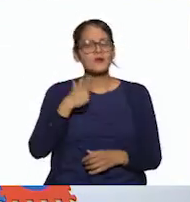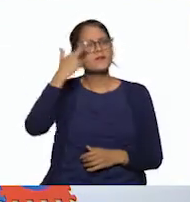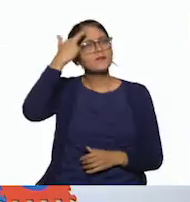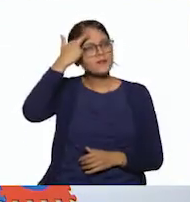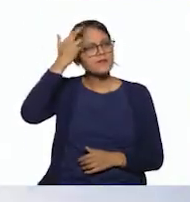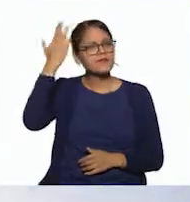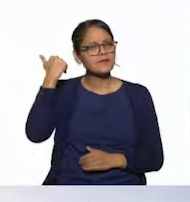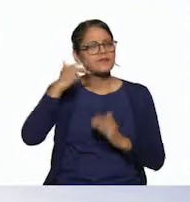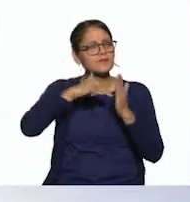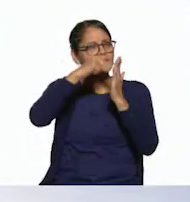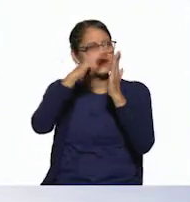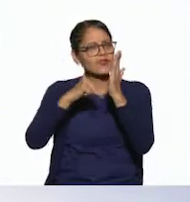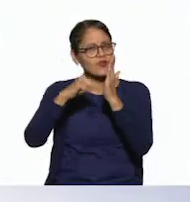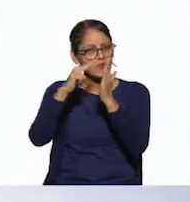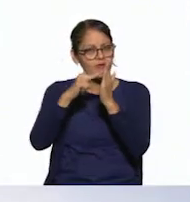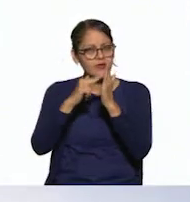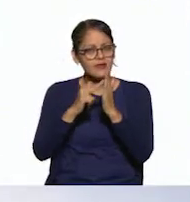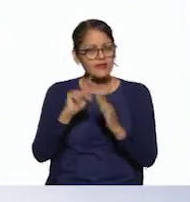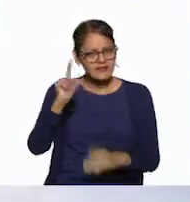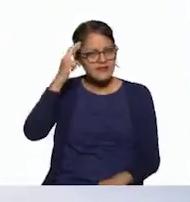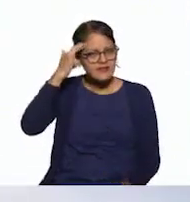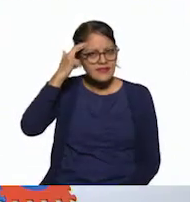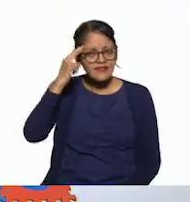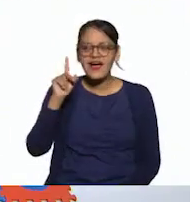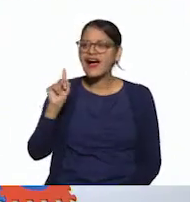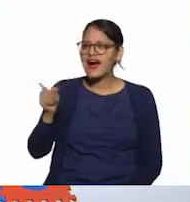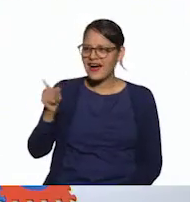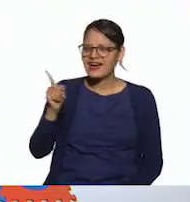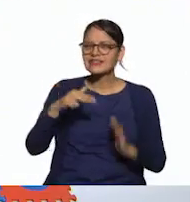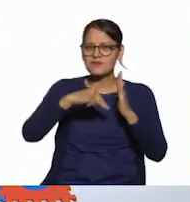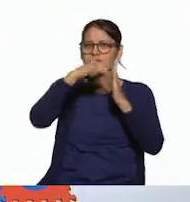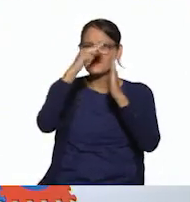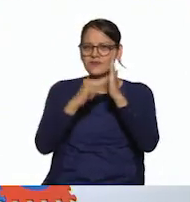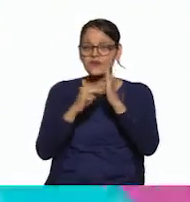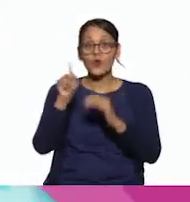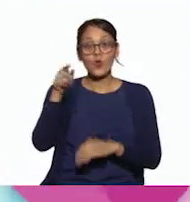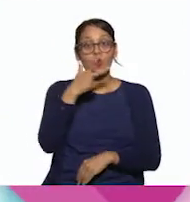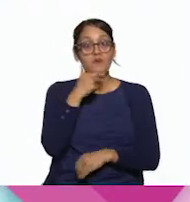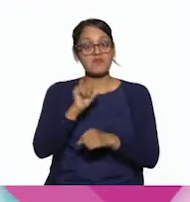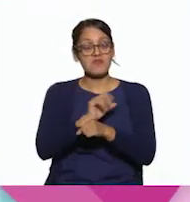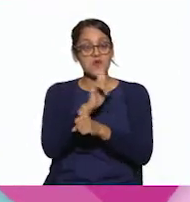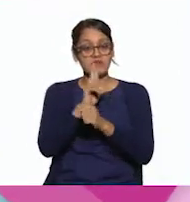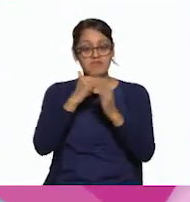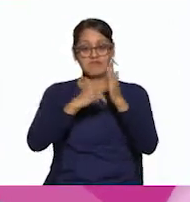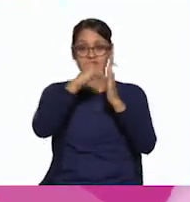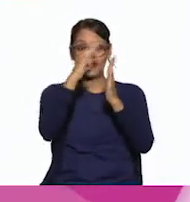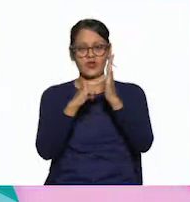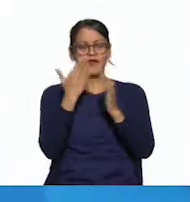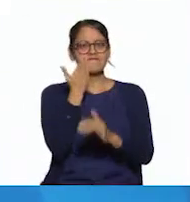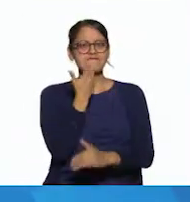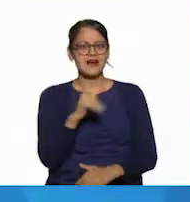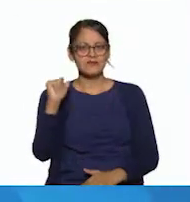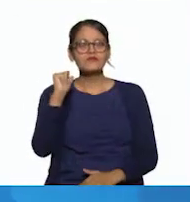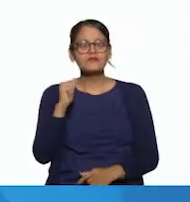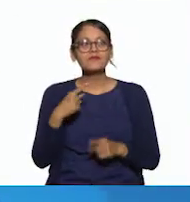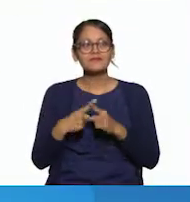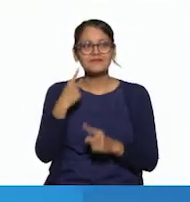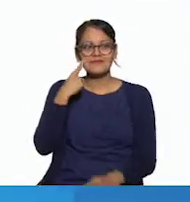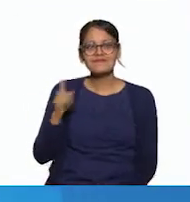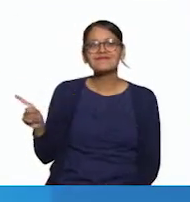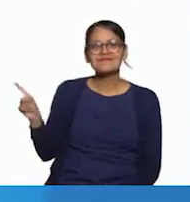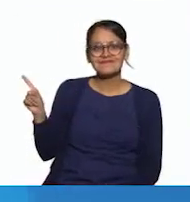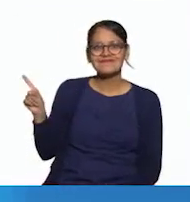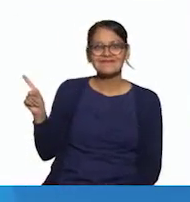a una pintura. Ah, sí, yo sé qué pintura dice. Que es así como de un pintor muy, muy famoso, que es el hombre